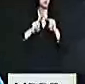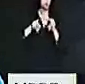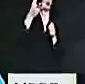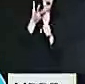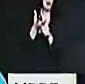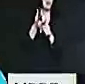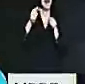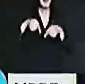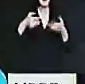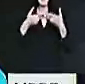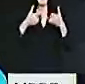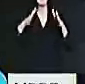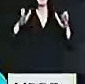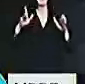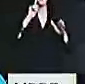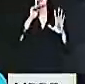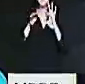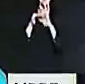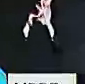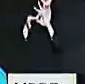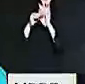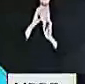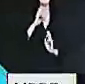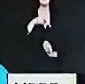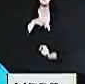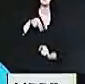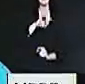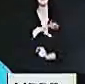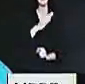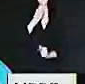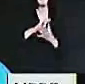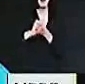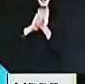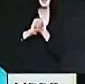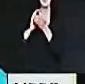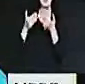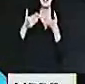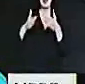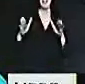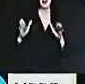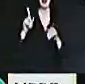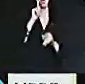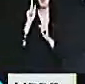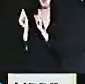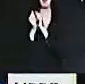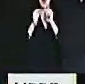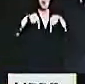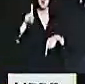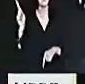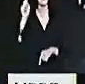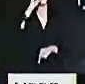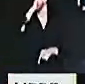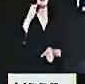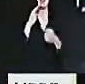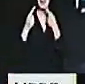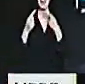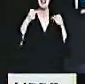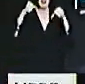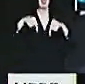mano. Libremente lo revisamos en conjunto CNN Chile y Mercado Libre y nos acompañan en este, nuestro último capítulo de la